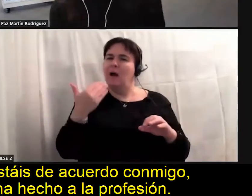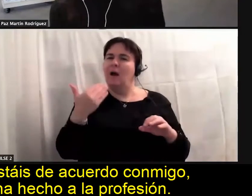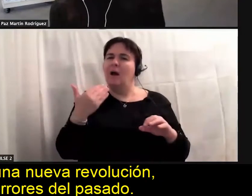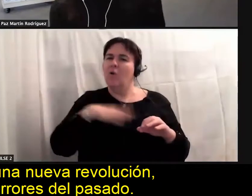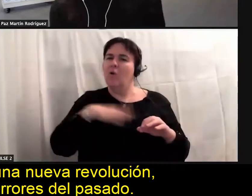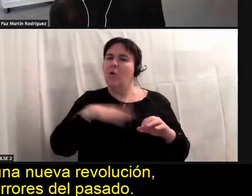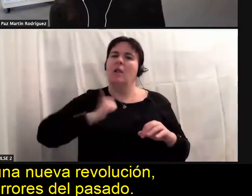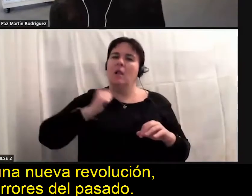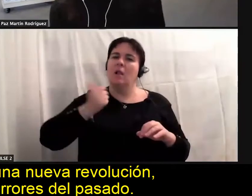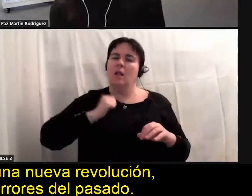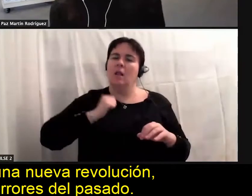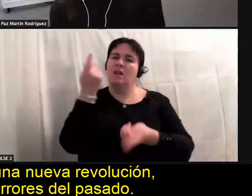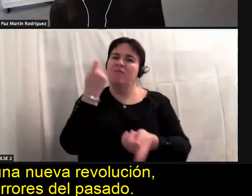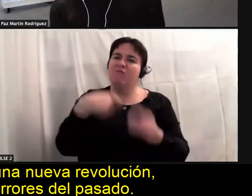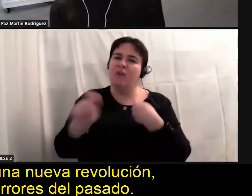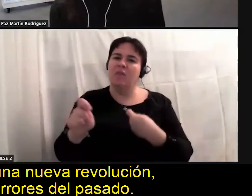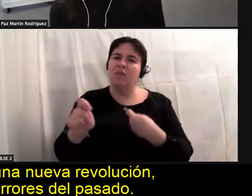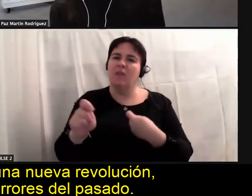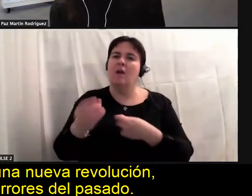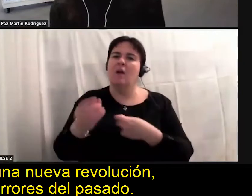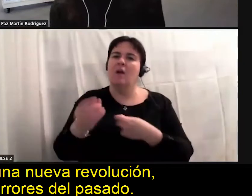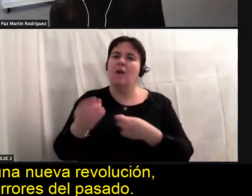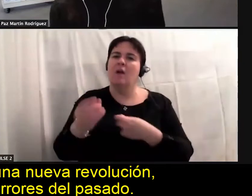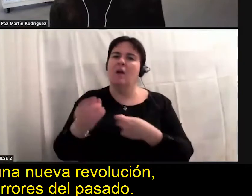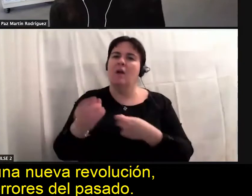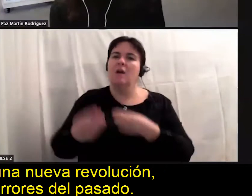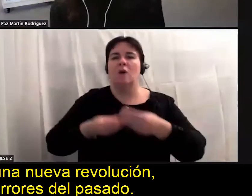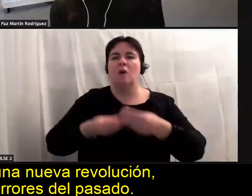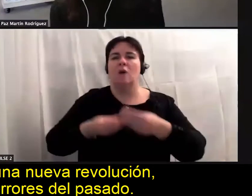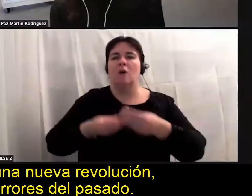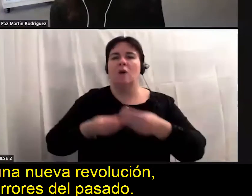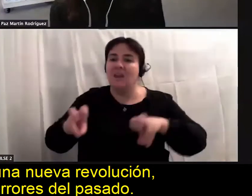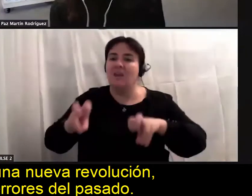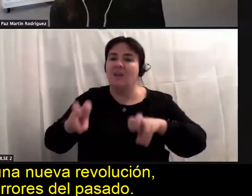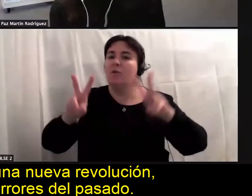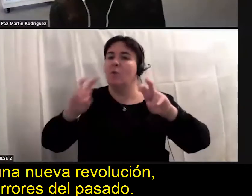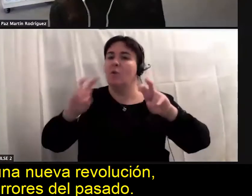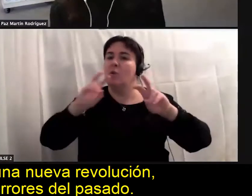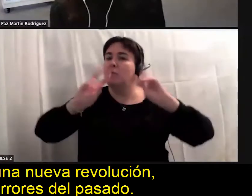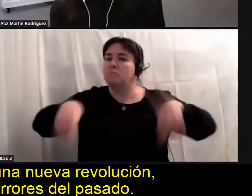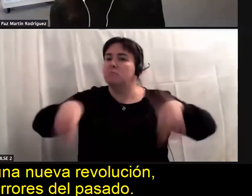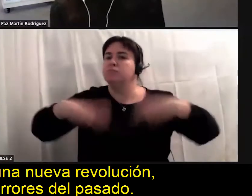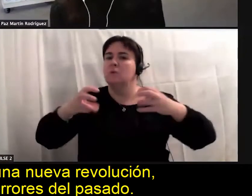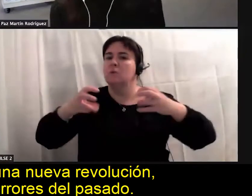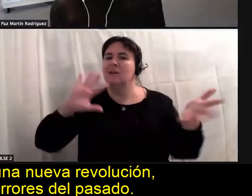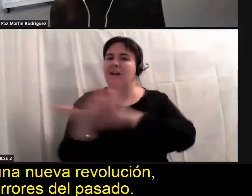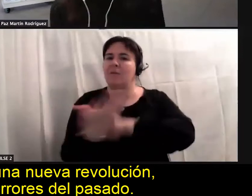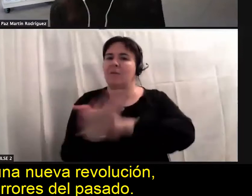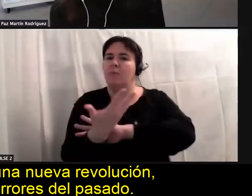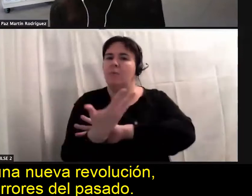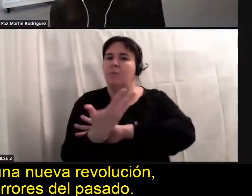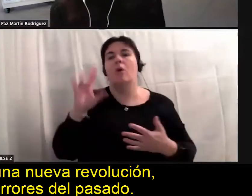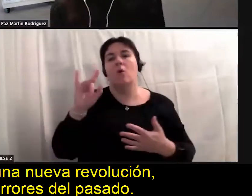el punto de partida de una nueva revolución para esta vez sí, no cometamos los errores del